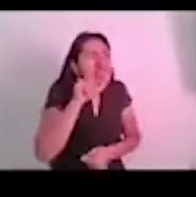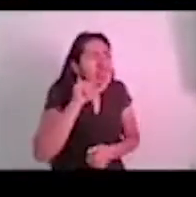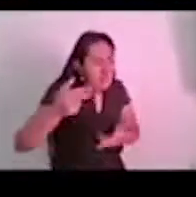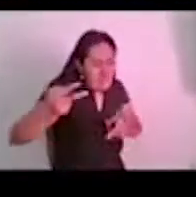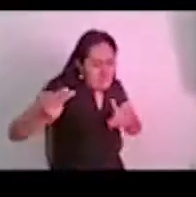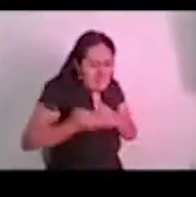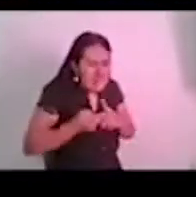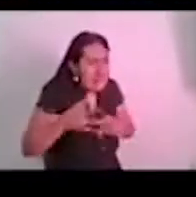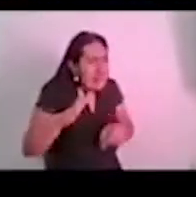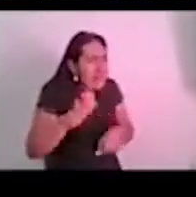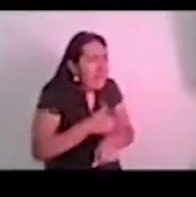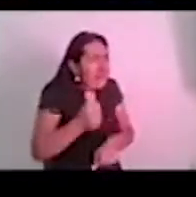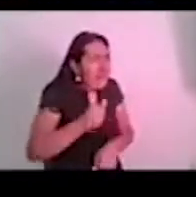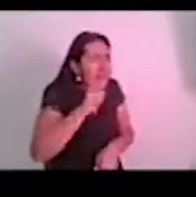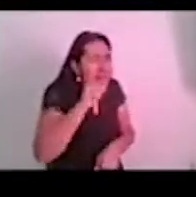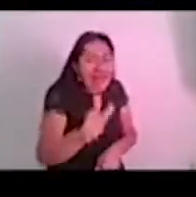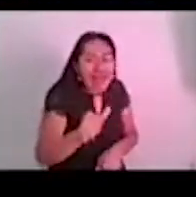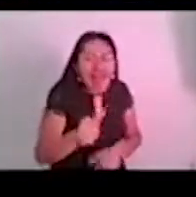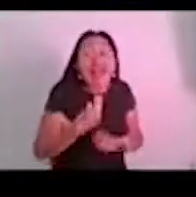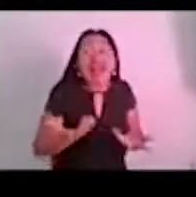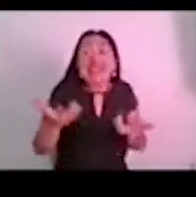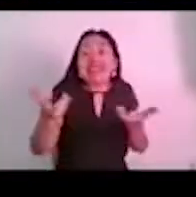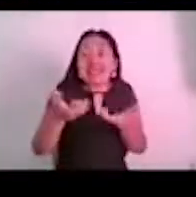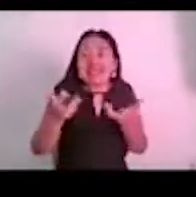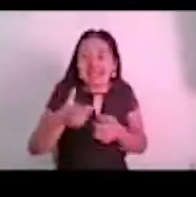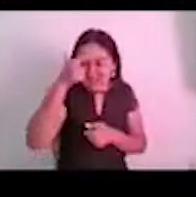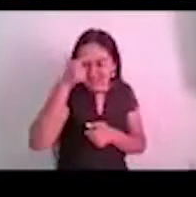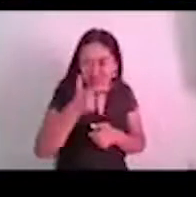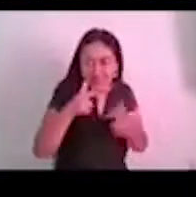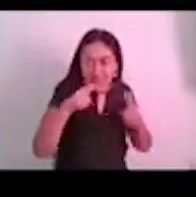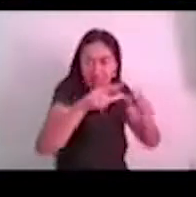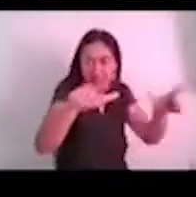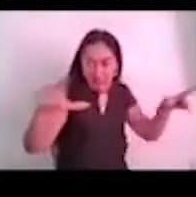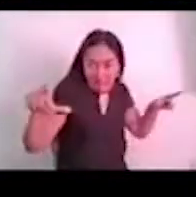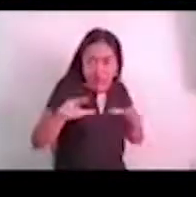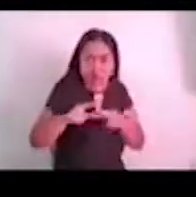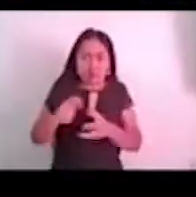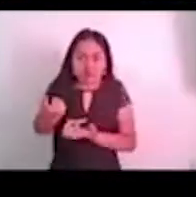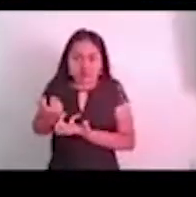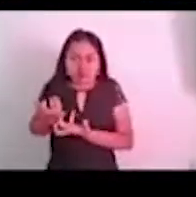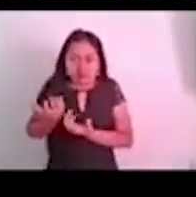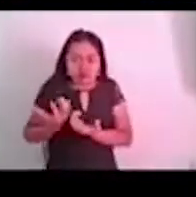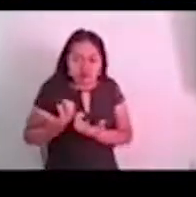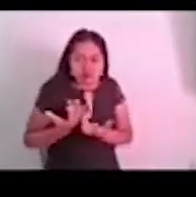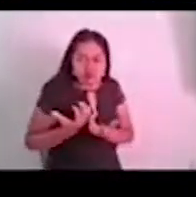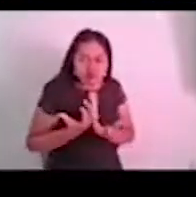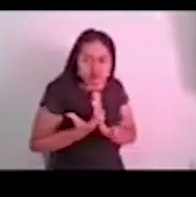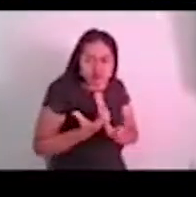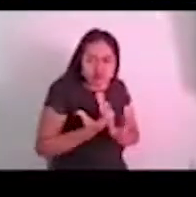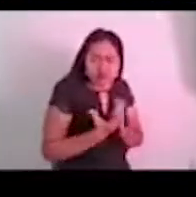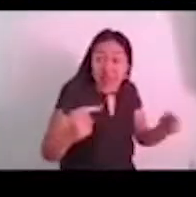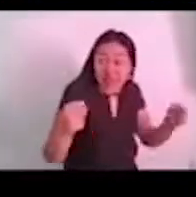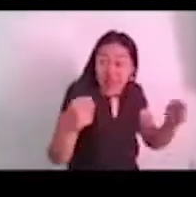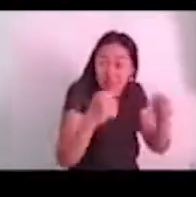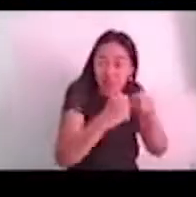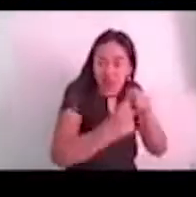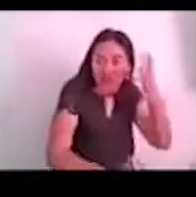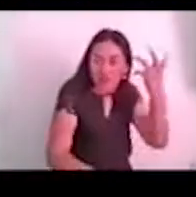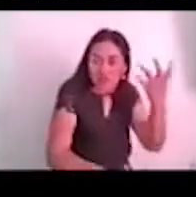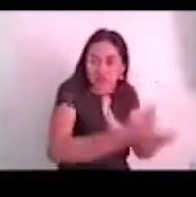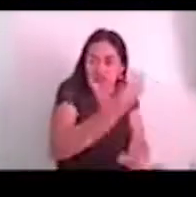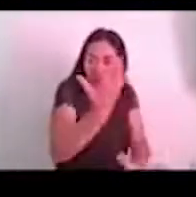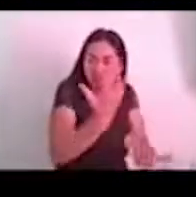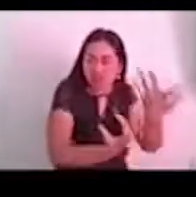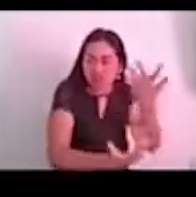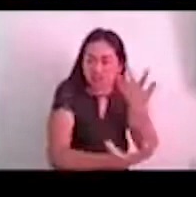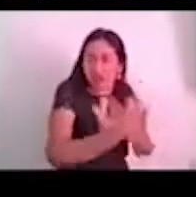lago, incendian el templo de Tonantzin. Y esto es la gran afrenta, no solo a los mexicas, sino a todos los pueblos